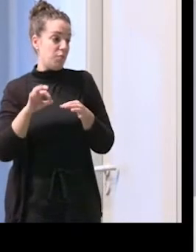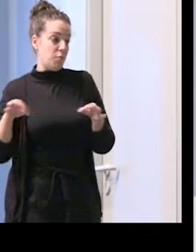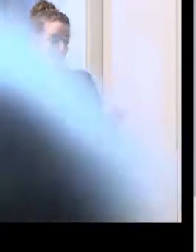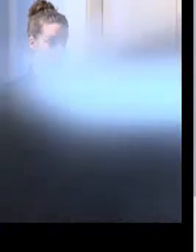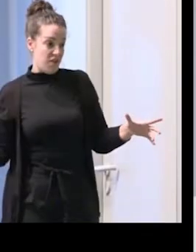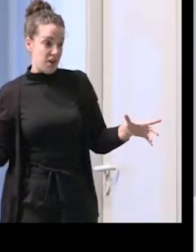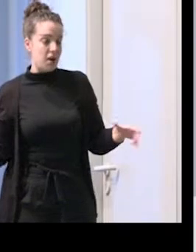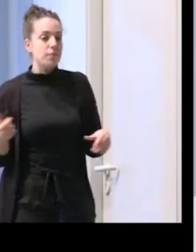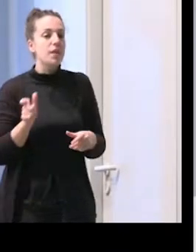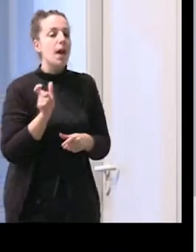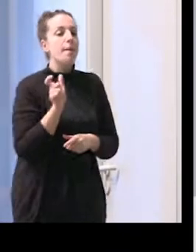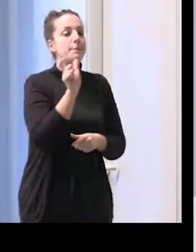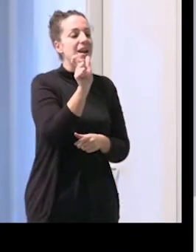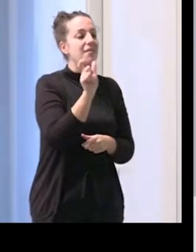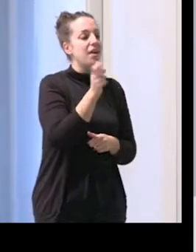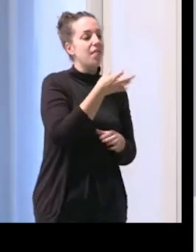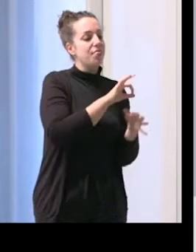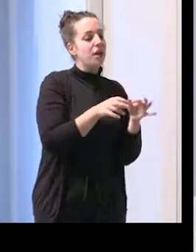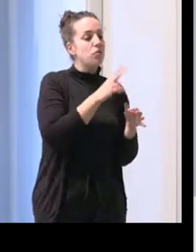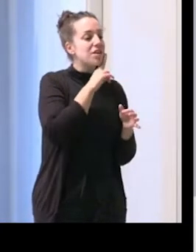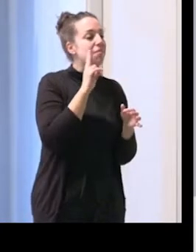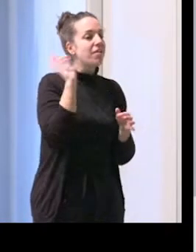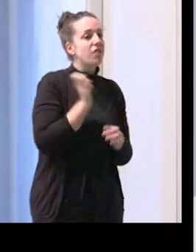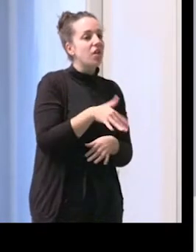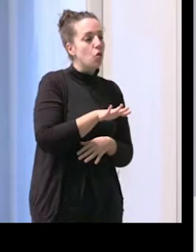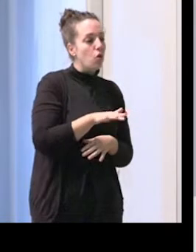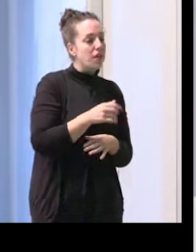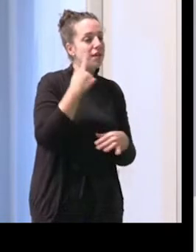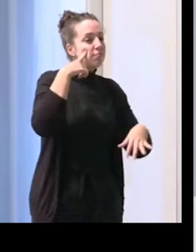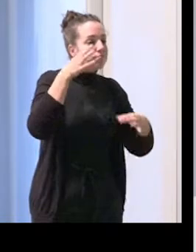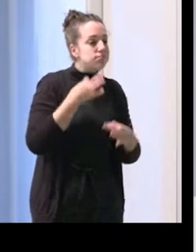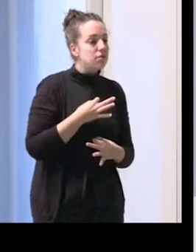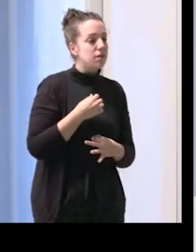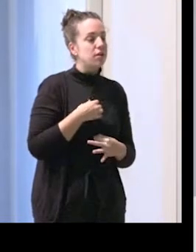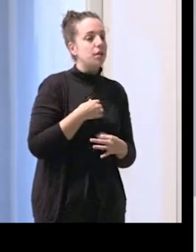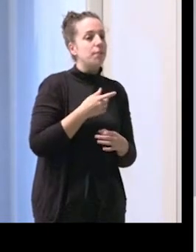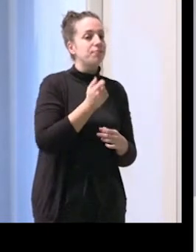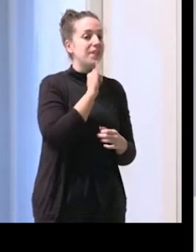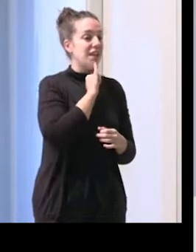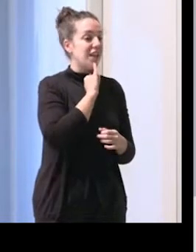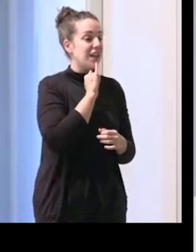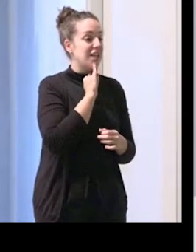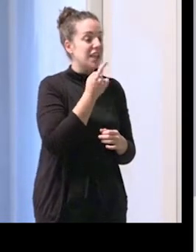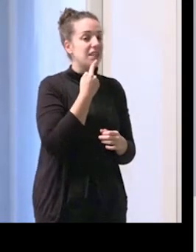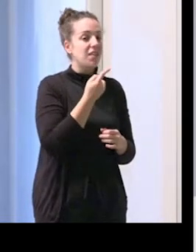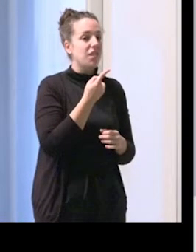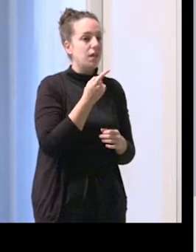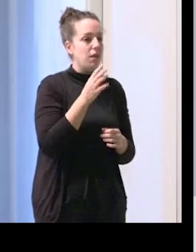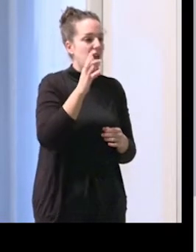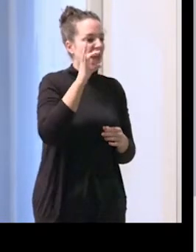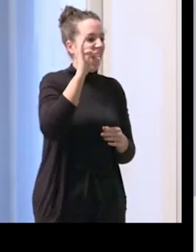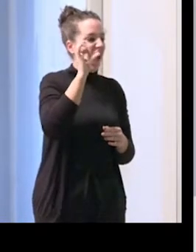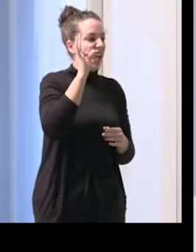¿De dónde viene la palabra células madres? Bueno, en realidad la versión en inglés de la palabra célula madre se llama stem